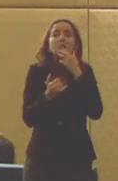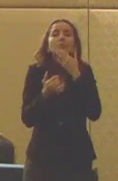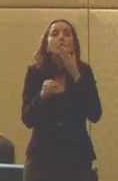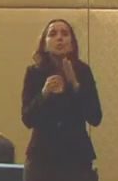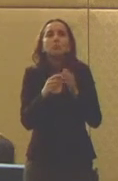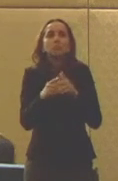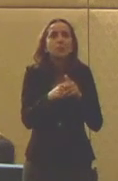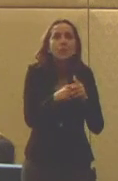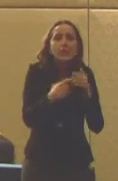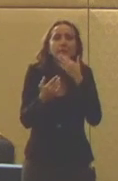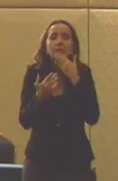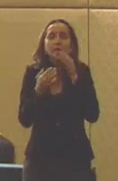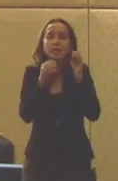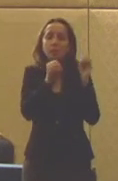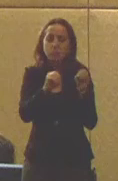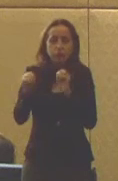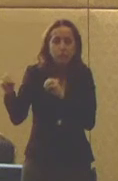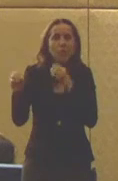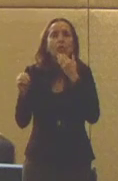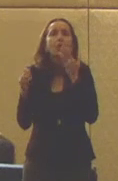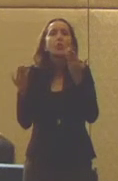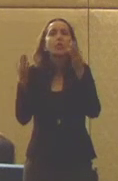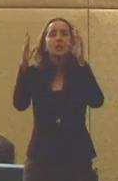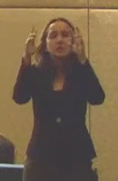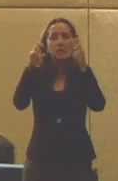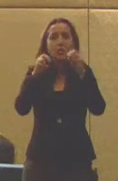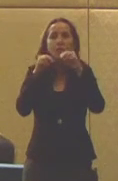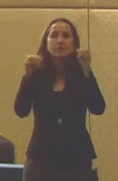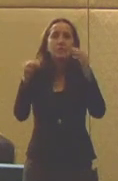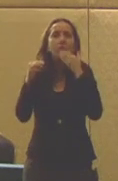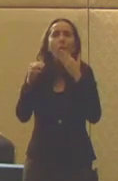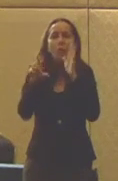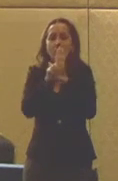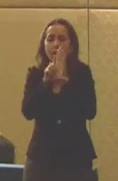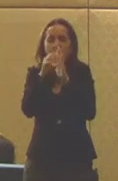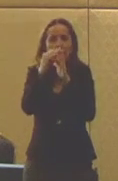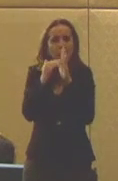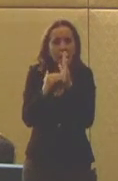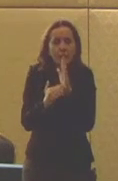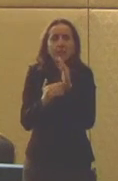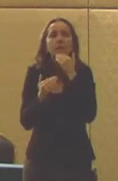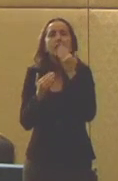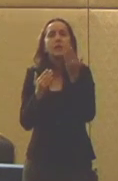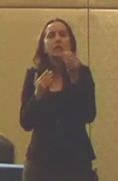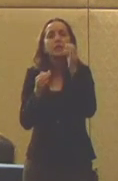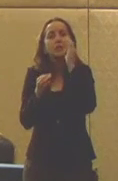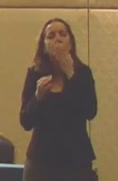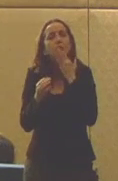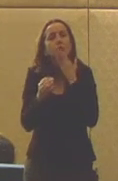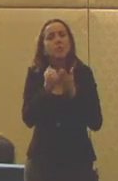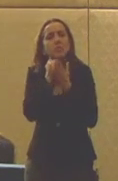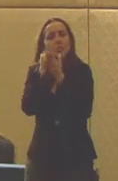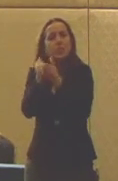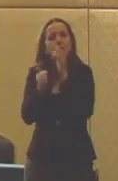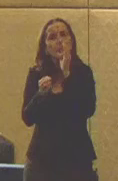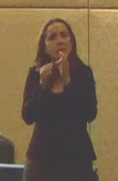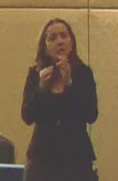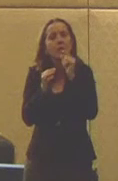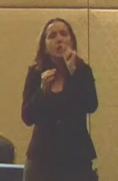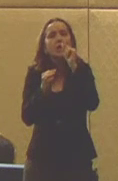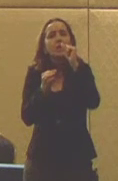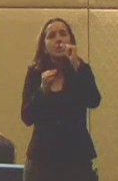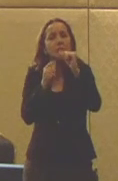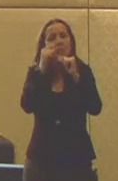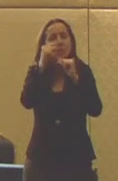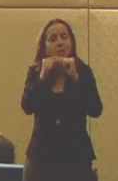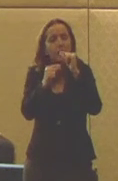metodologías, que regule cuáles tienen que ser los estándares para la identificación de riesgo. Eso también va a generar que no vamos a contar con una buena base de análisis de